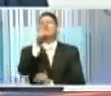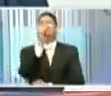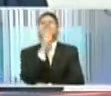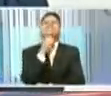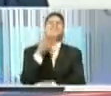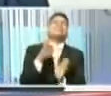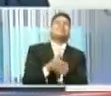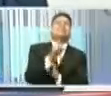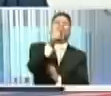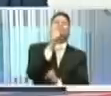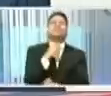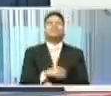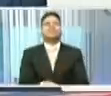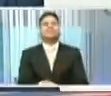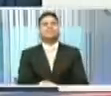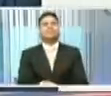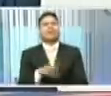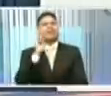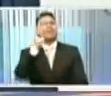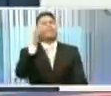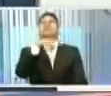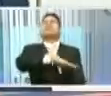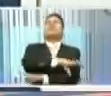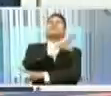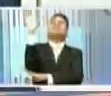¿Ah? ¿Qué estás viendo tú para el cielo?